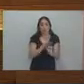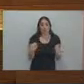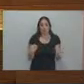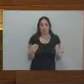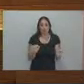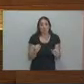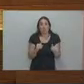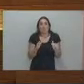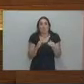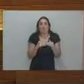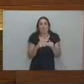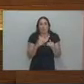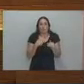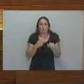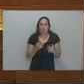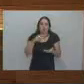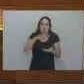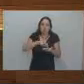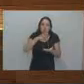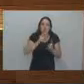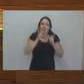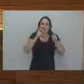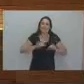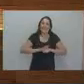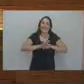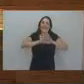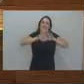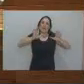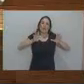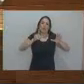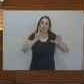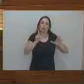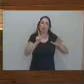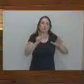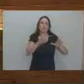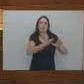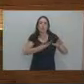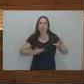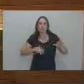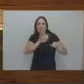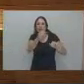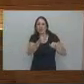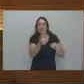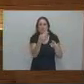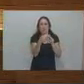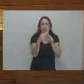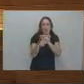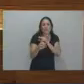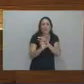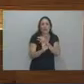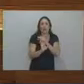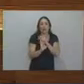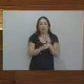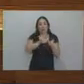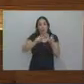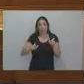lo menos yo vengo a clarificar, tratar de clarificar y no simplemente calificar, mucho menos descalificar a la política y a quienes la